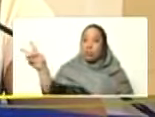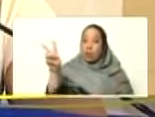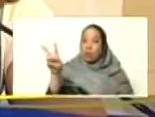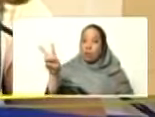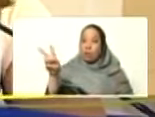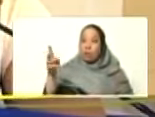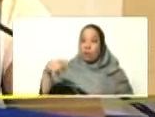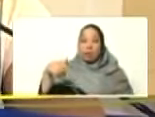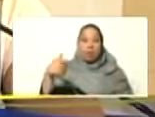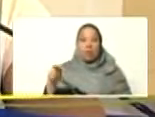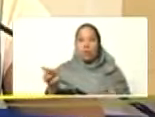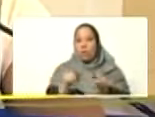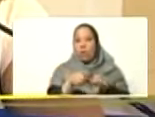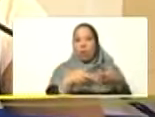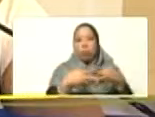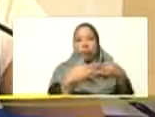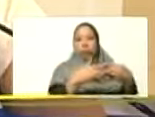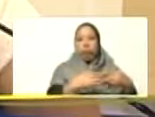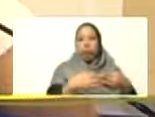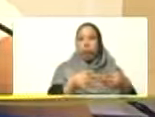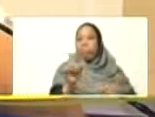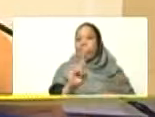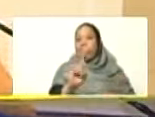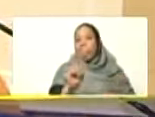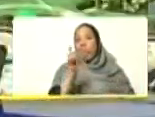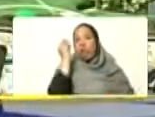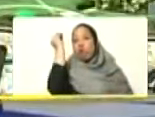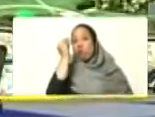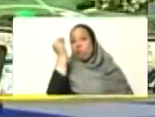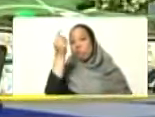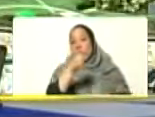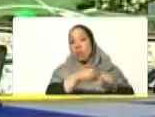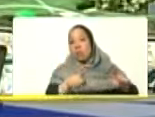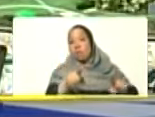lógica del capitalismo, solo el socialismo. Esa